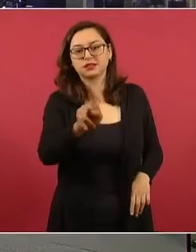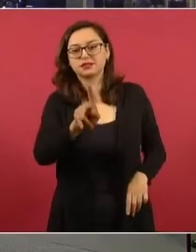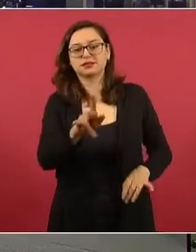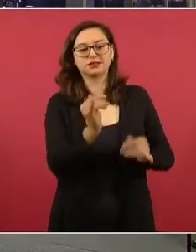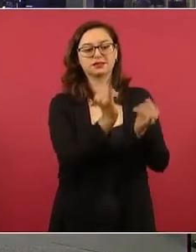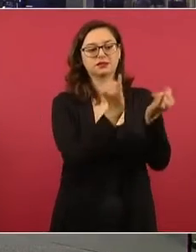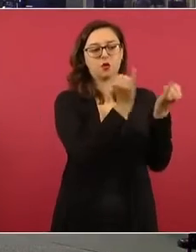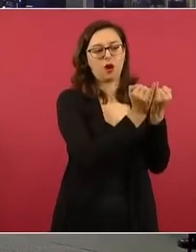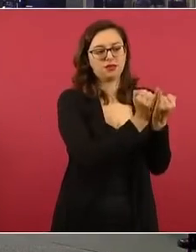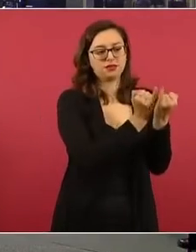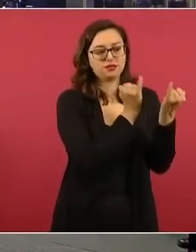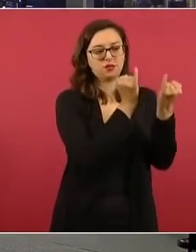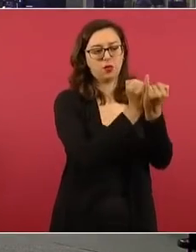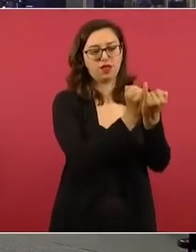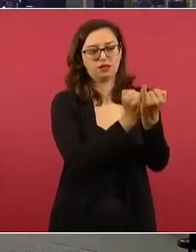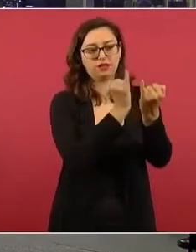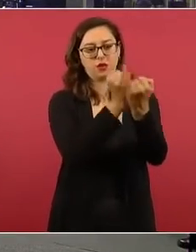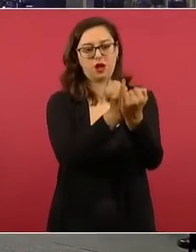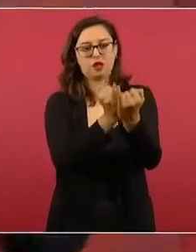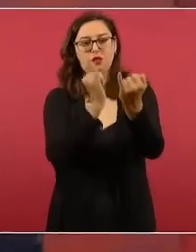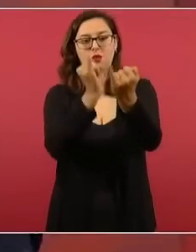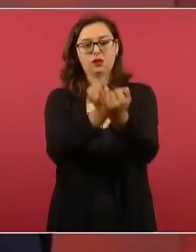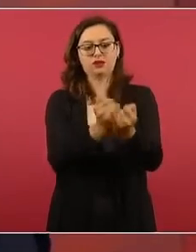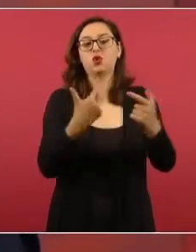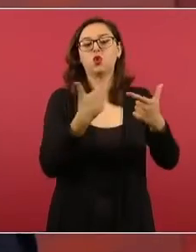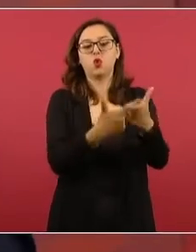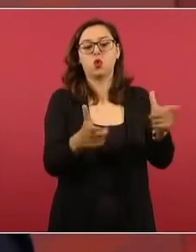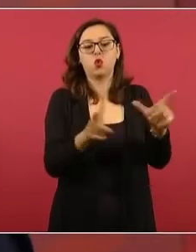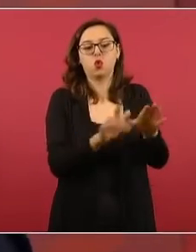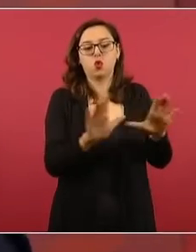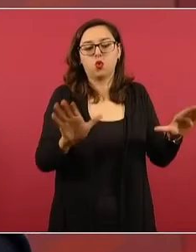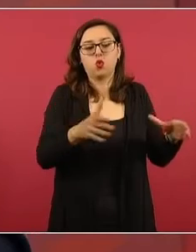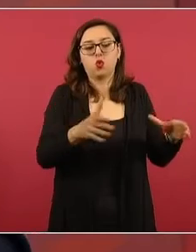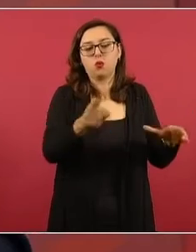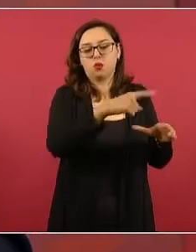leídos por estos sectores.